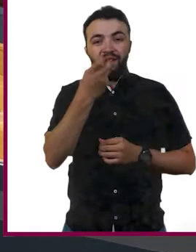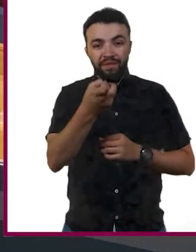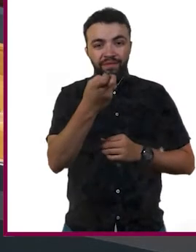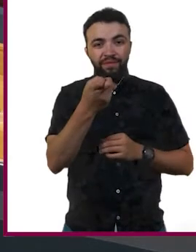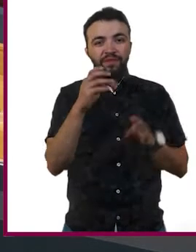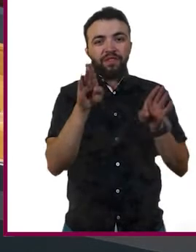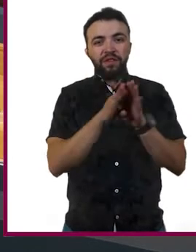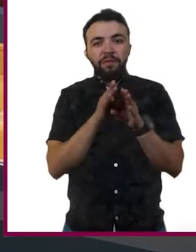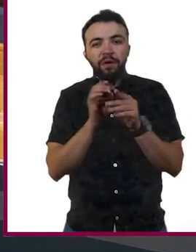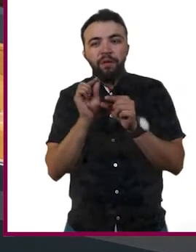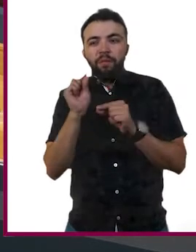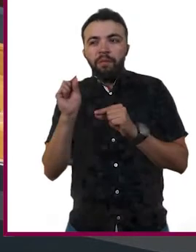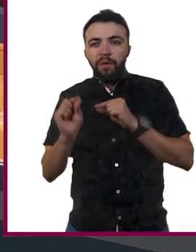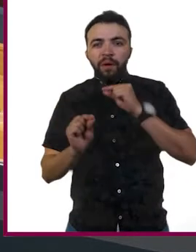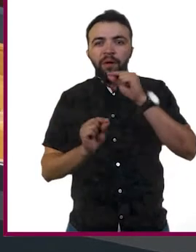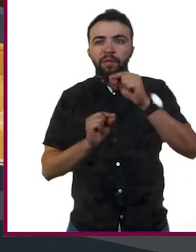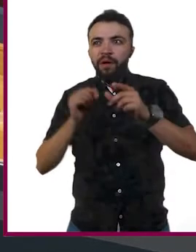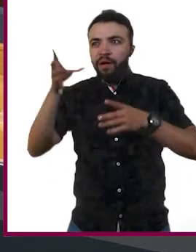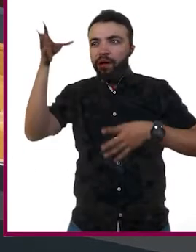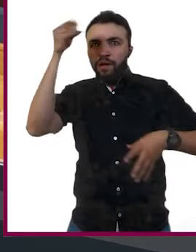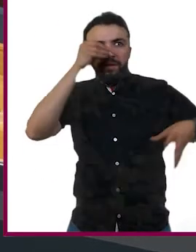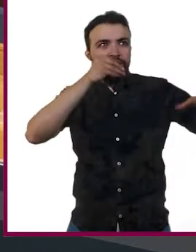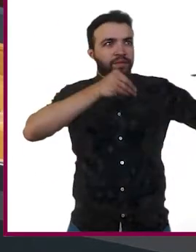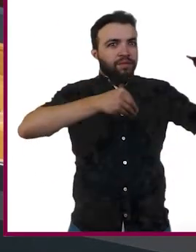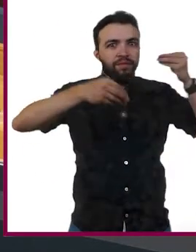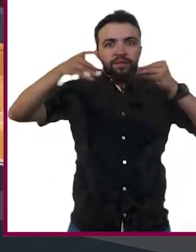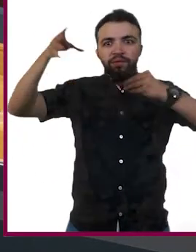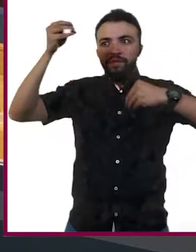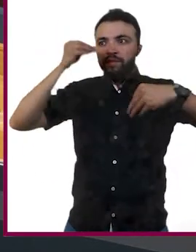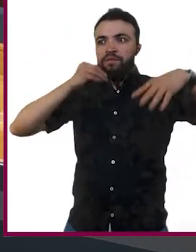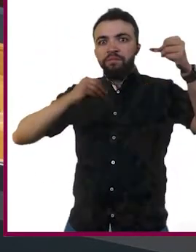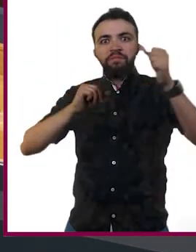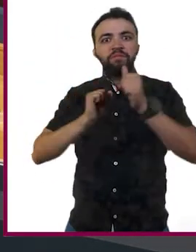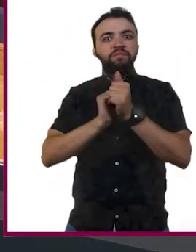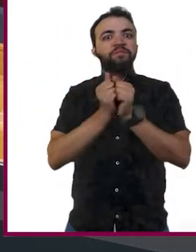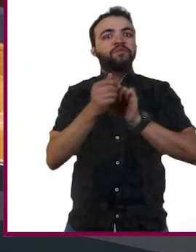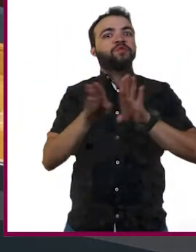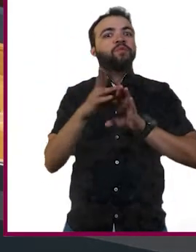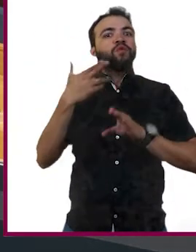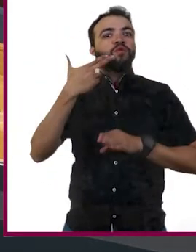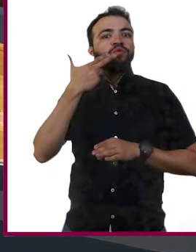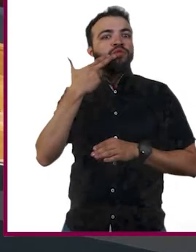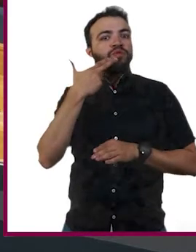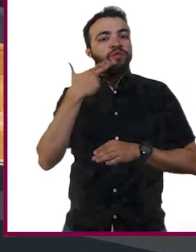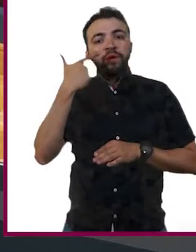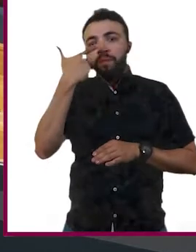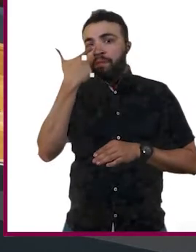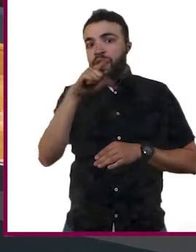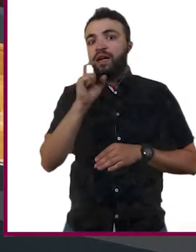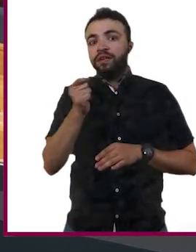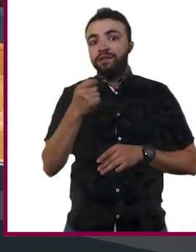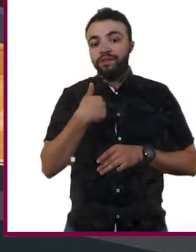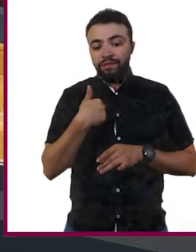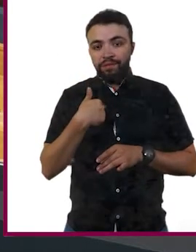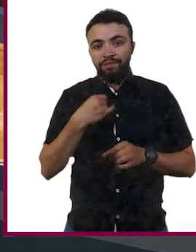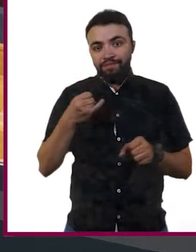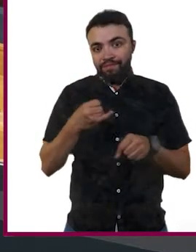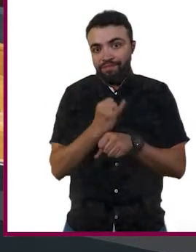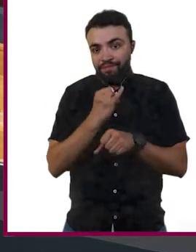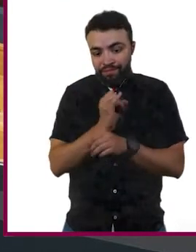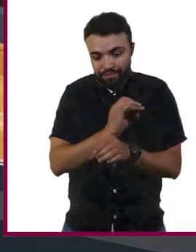pequeñas cosas que va uno aprendiendo de diferentes profesiones le van sirviendo como armas para los